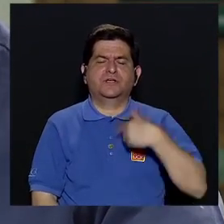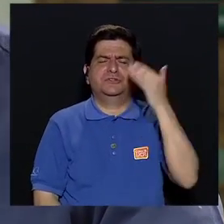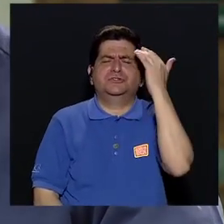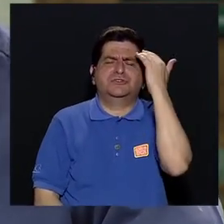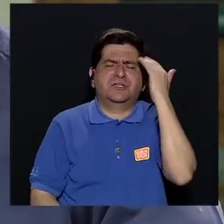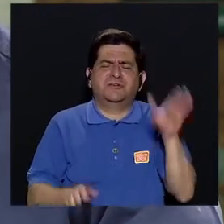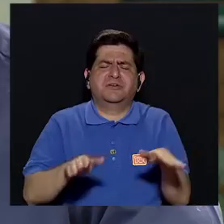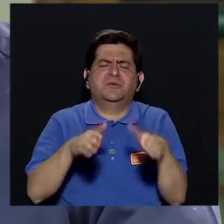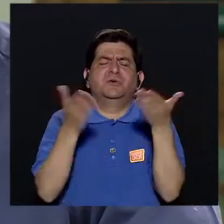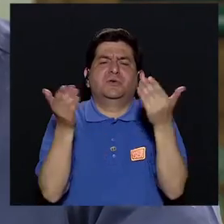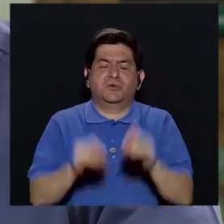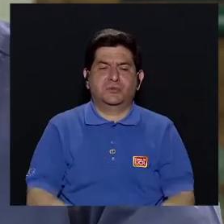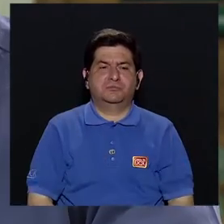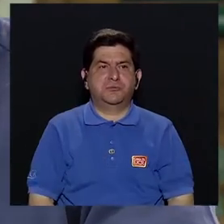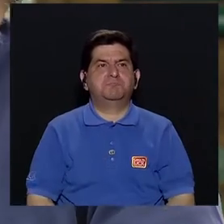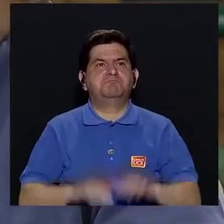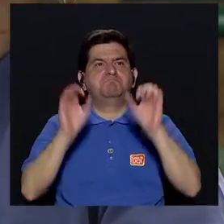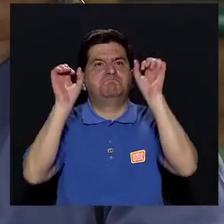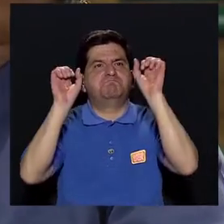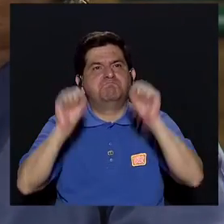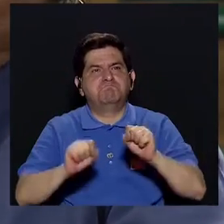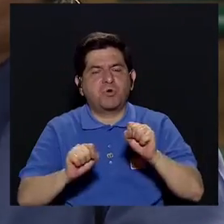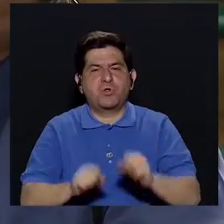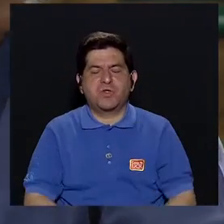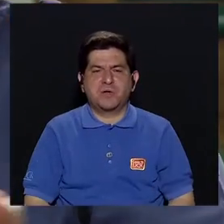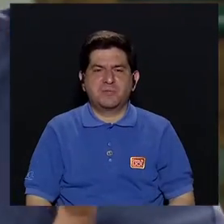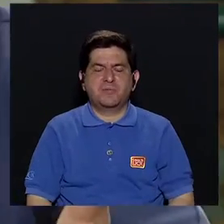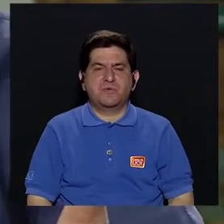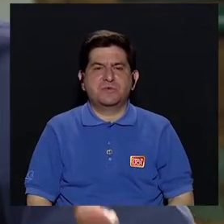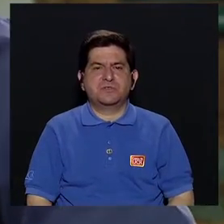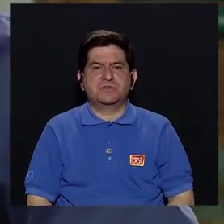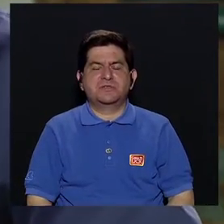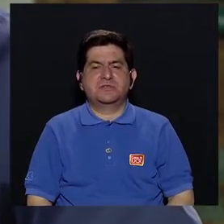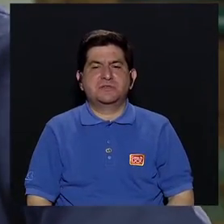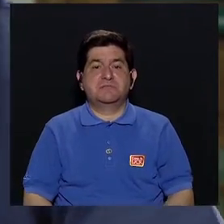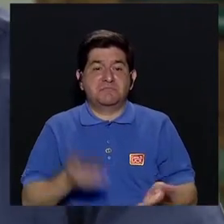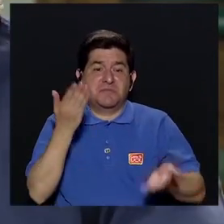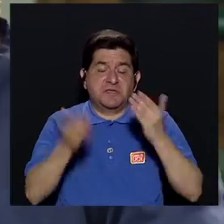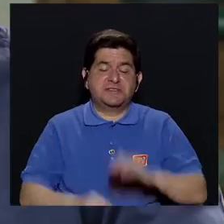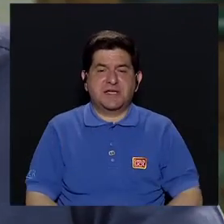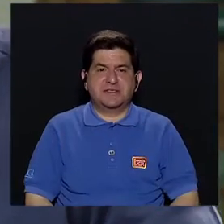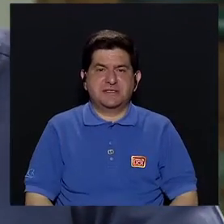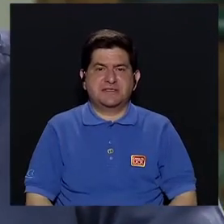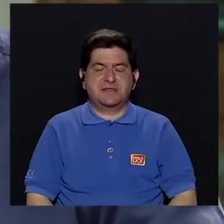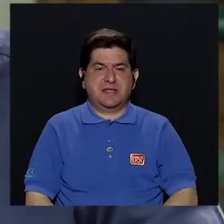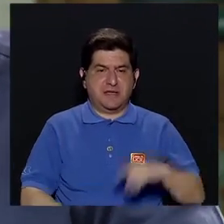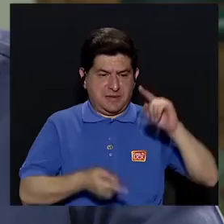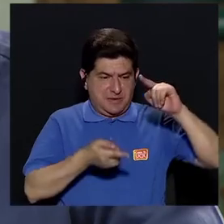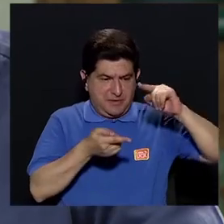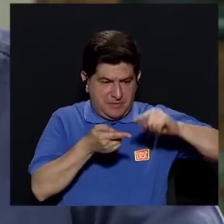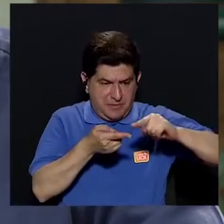se Depende, básicamente. Podemos ir, digamos, de menor a mayor o de mayor a menor, ¿verdad?